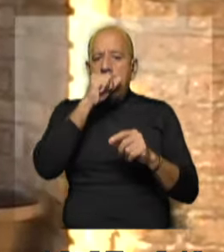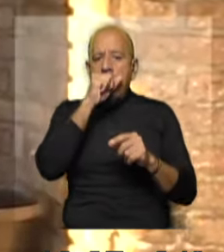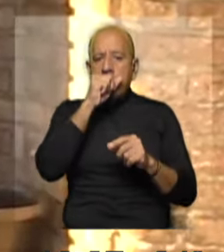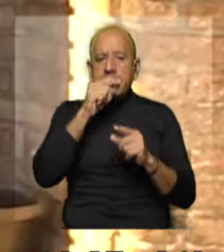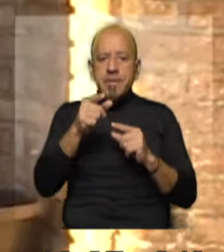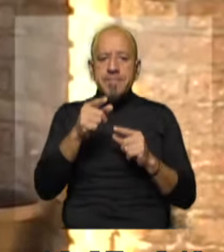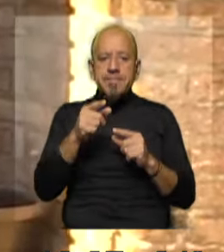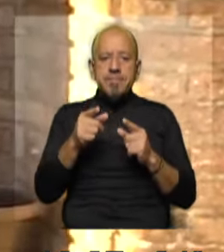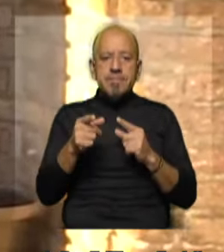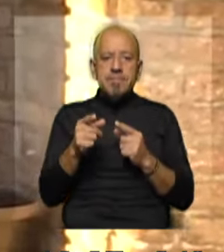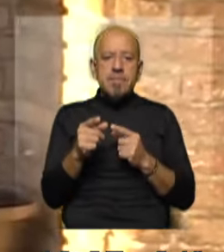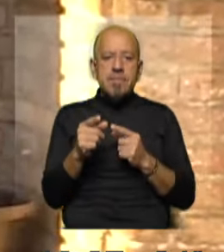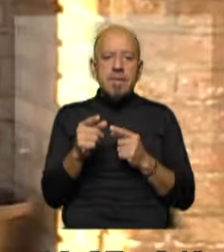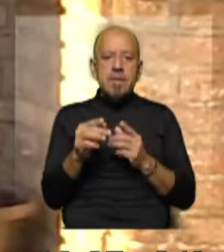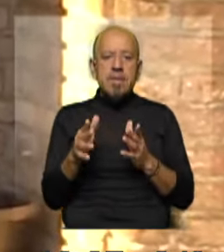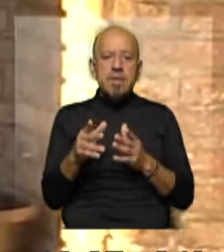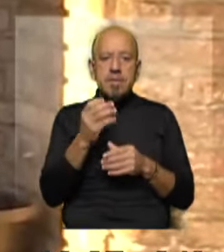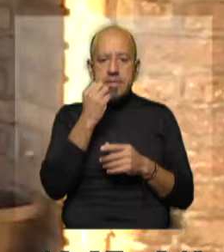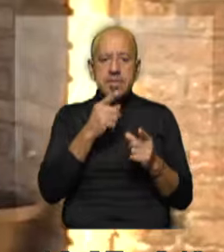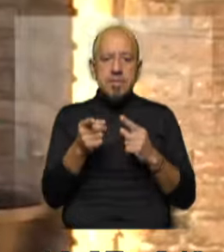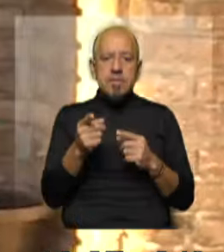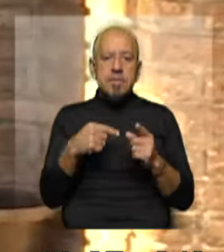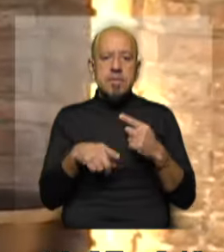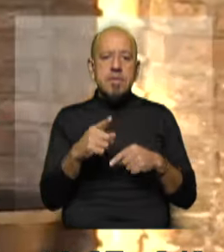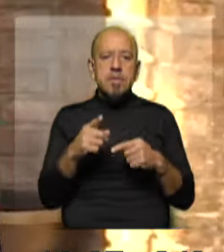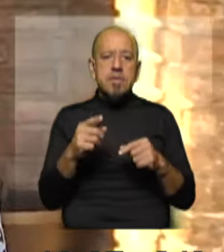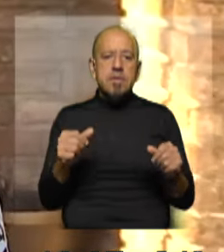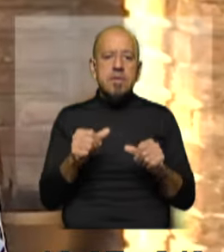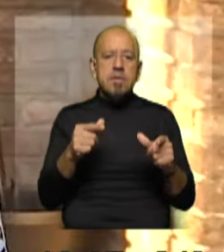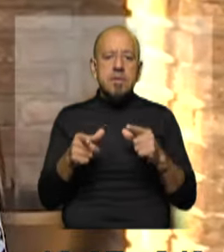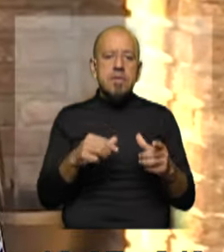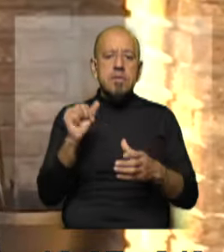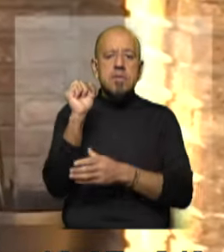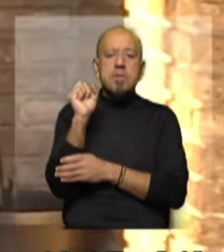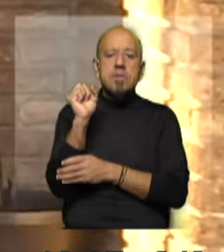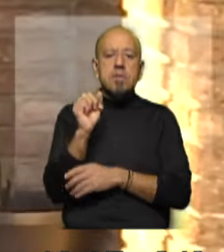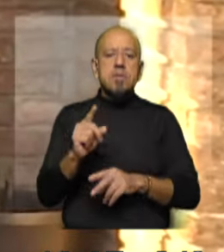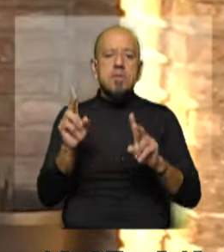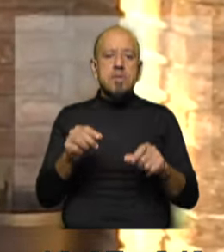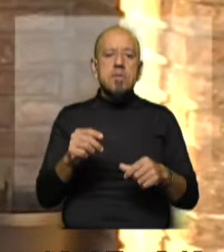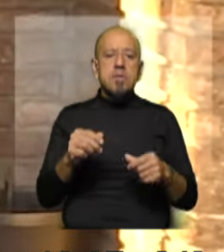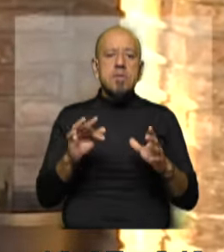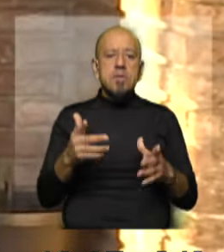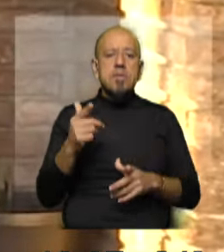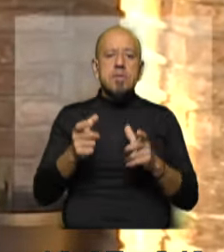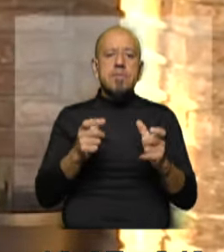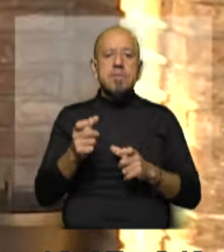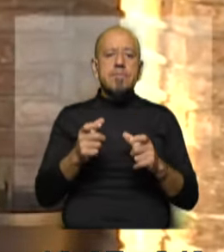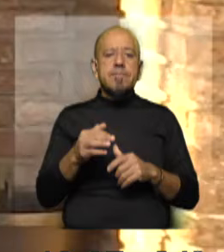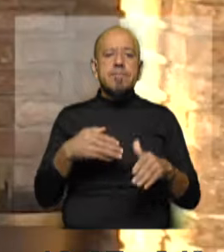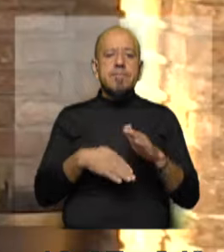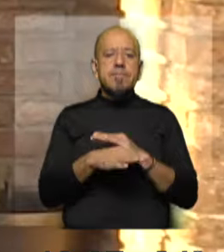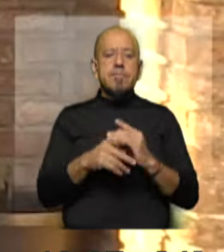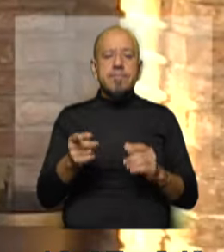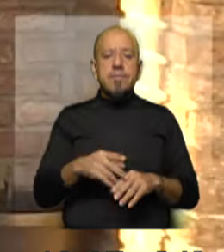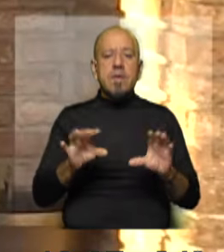Bueno, primero que nada vamos a empezar por la parte buena, que es saludar que se escuchó el sindicato en cuanto al tema del reclamo de ingreso de funcionarios